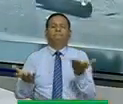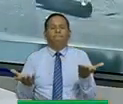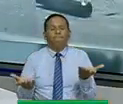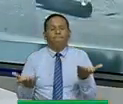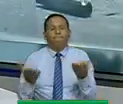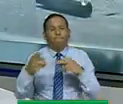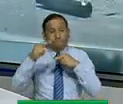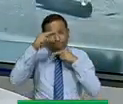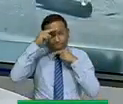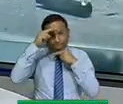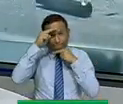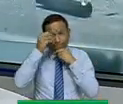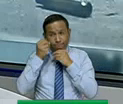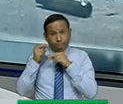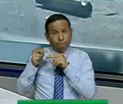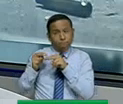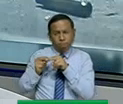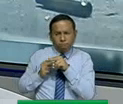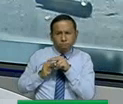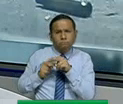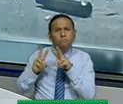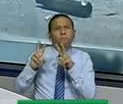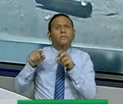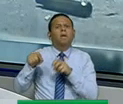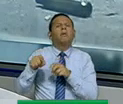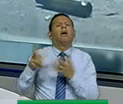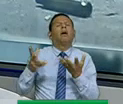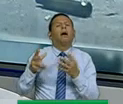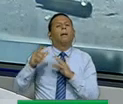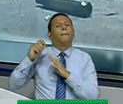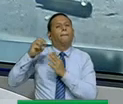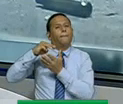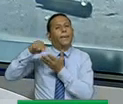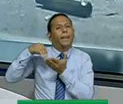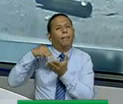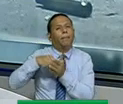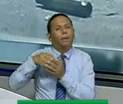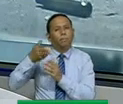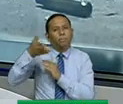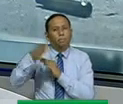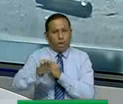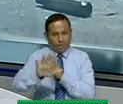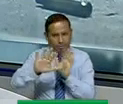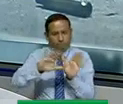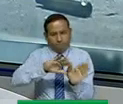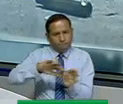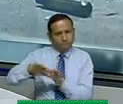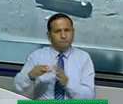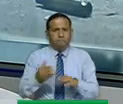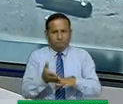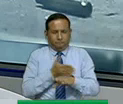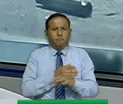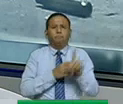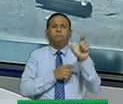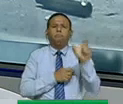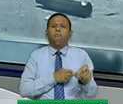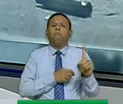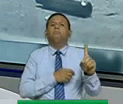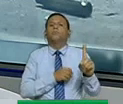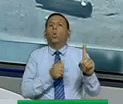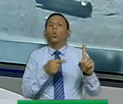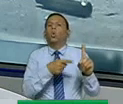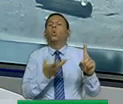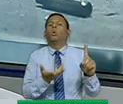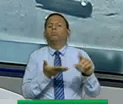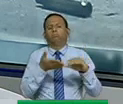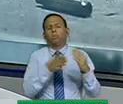que ustedes acaban de ver es sobre un asesinato en Manabí. Vamos con lo anunciado. Un ciudadano murió tras ser